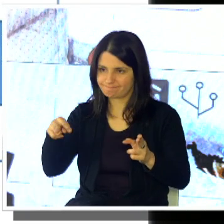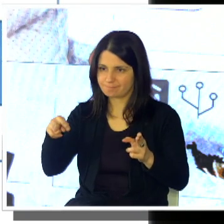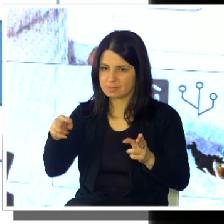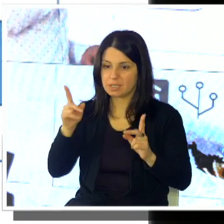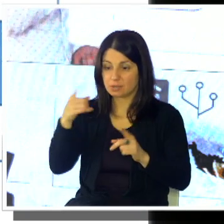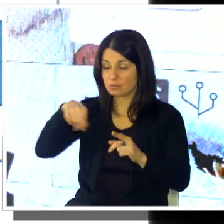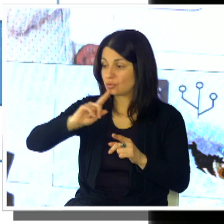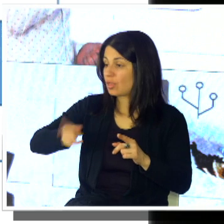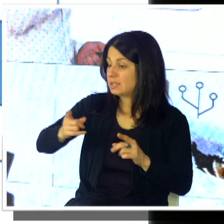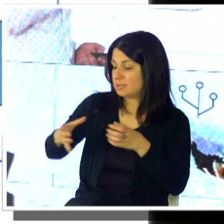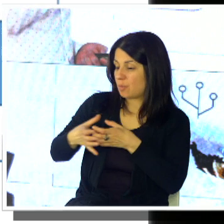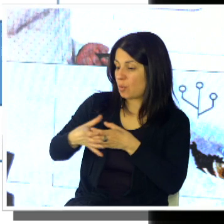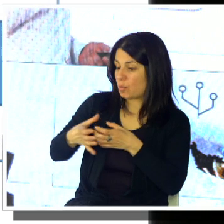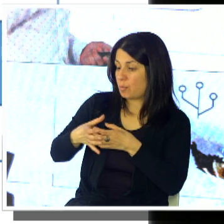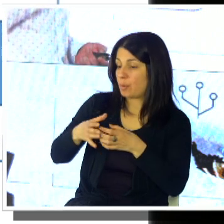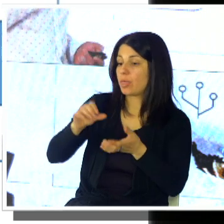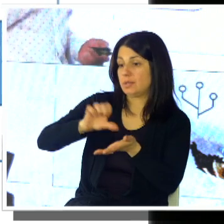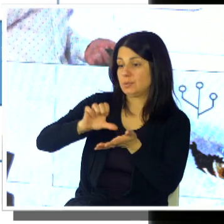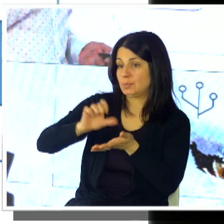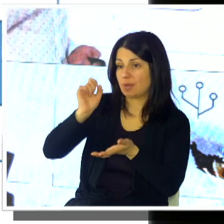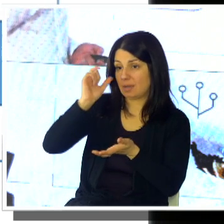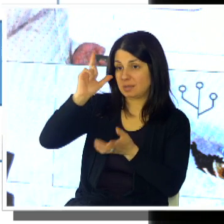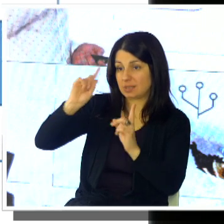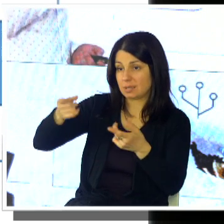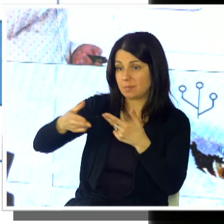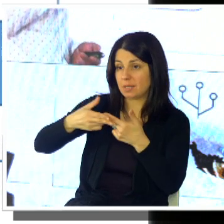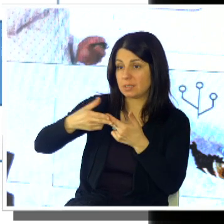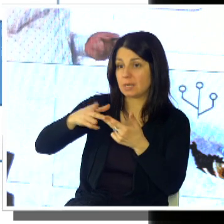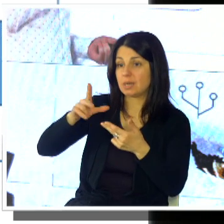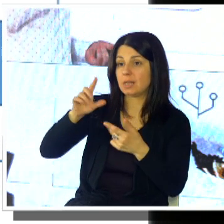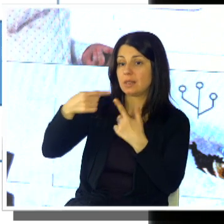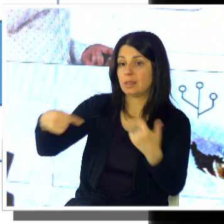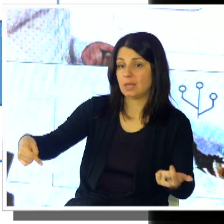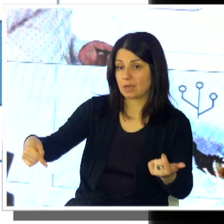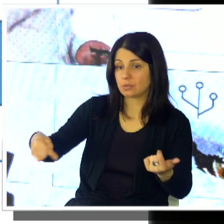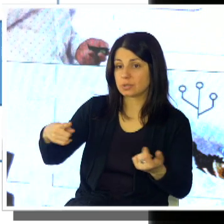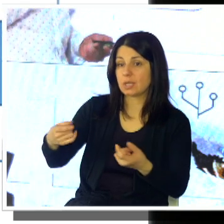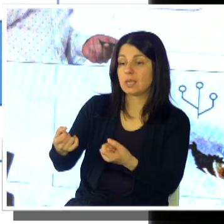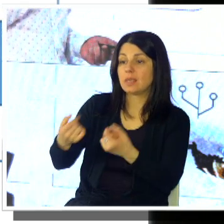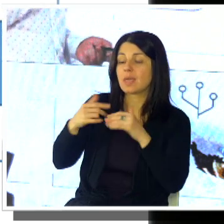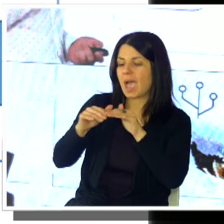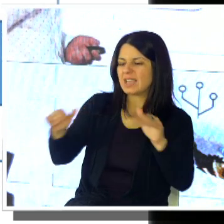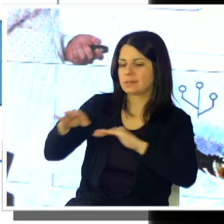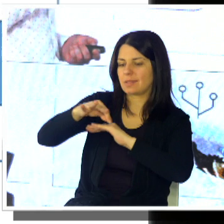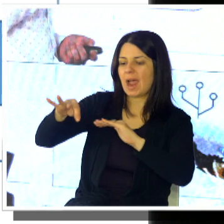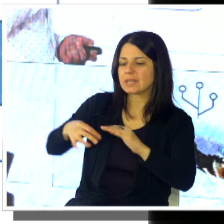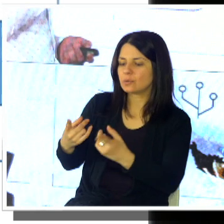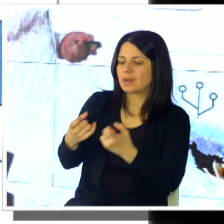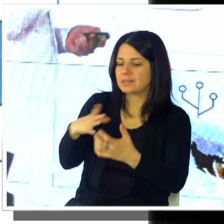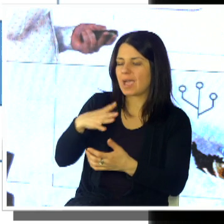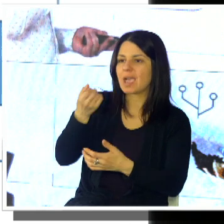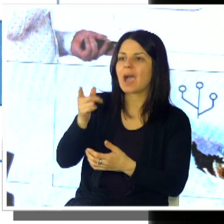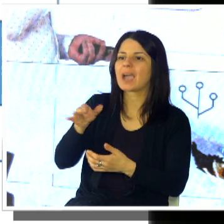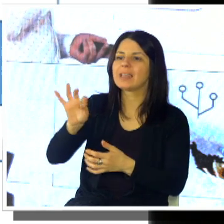definido junto con el equipo de plataforma de ciudades inteligentes y de Internet de las Cosas, donde nos brindan estándares de la arquitectura que tiene que tener un agente, cómo